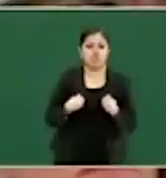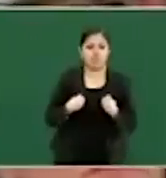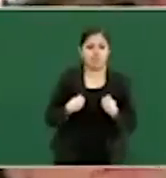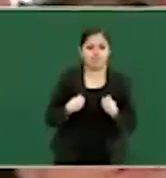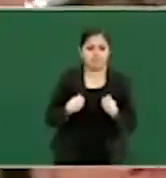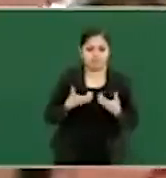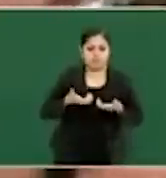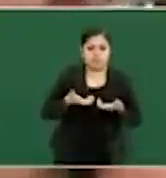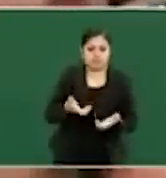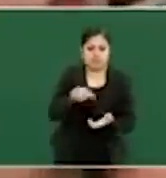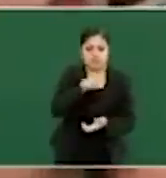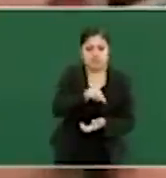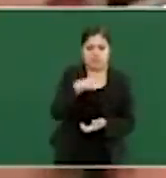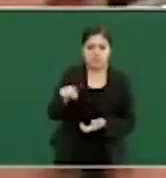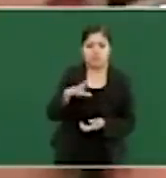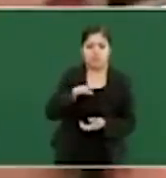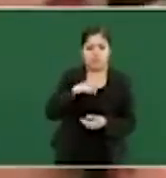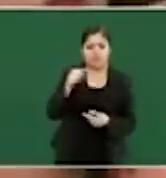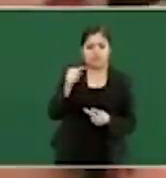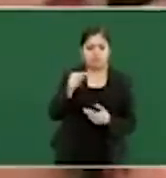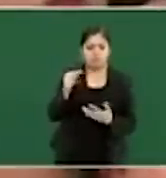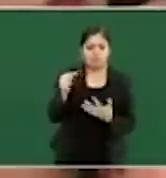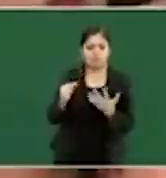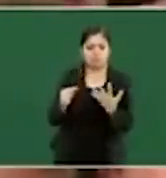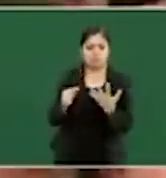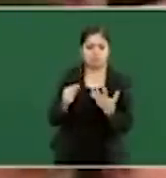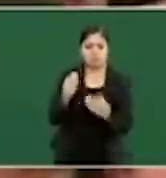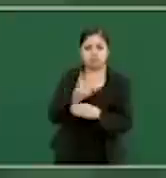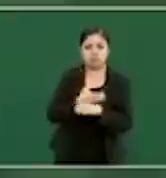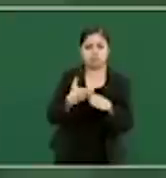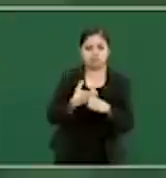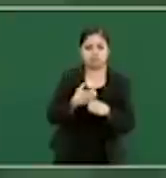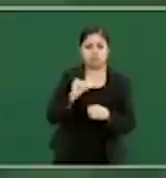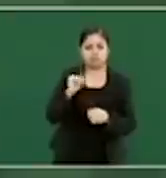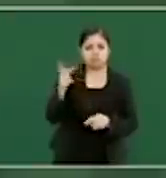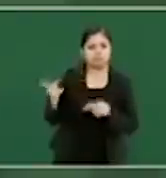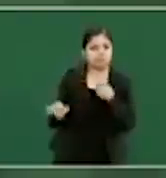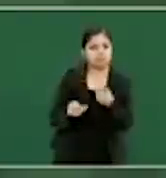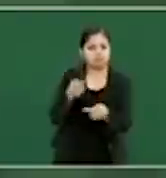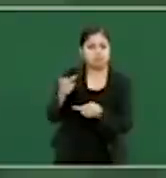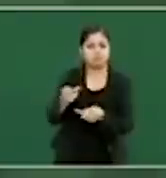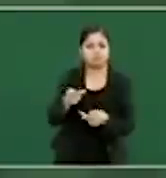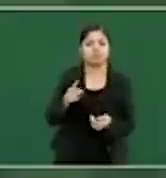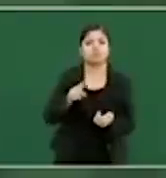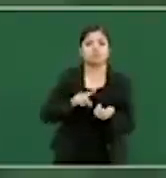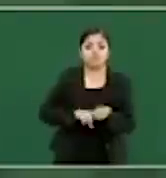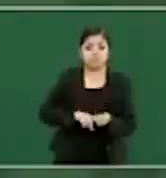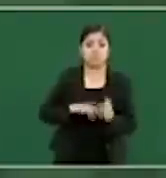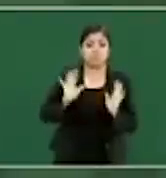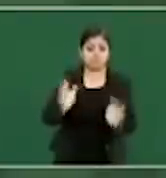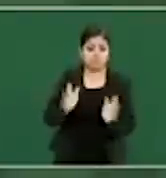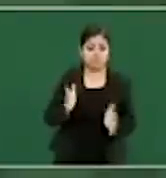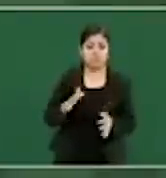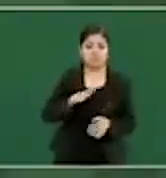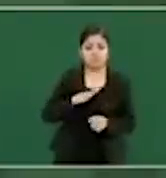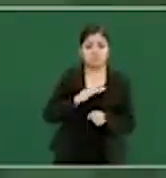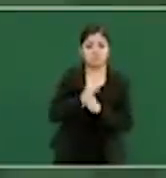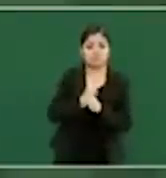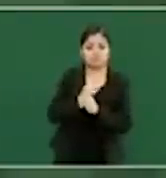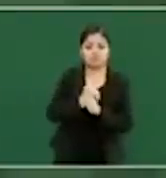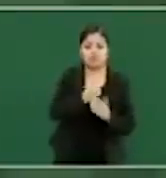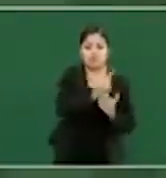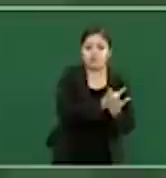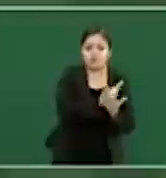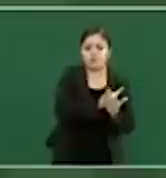de puntos que se están cuestionando, ya incluso se tuvieron que abrir investigaciones en la Contraloría.